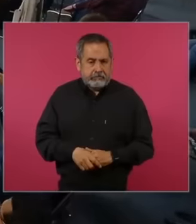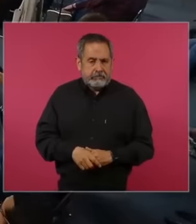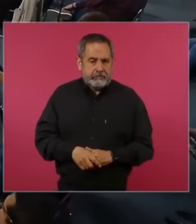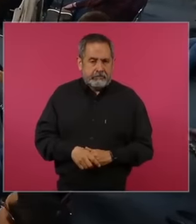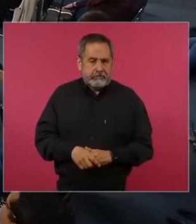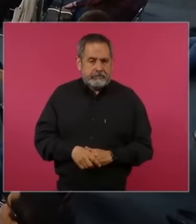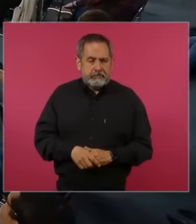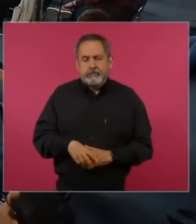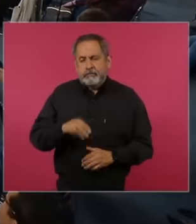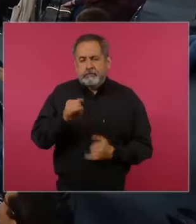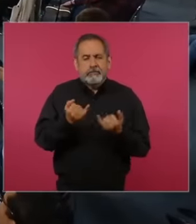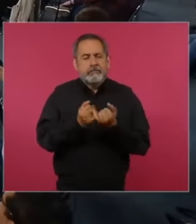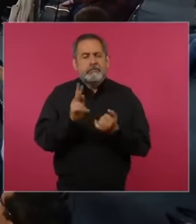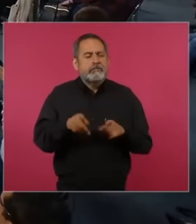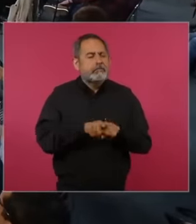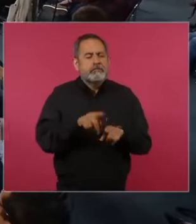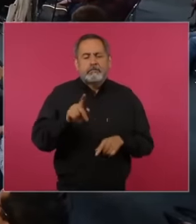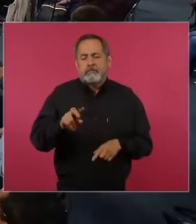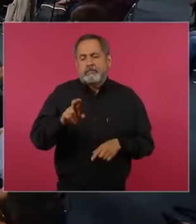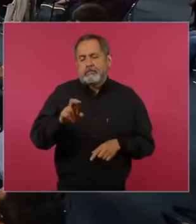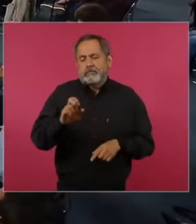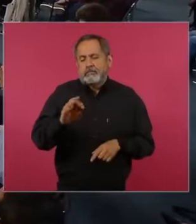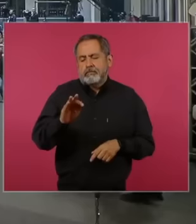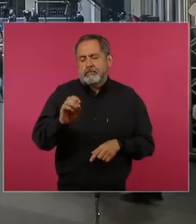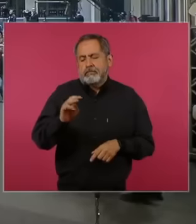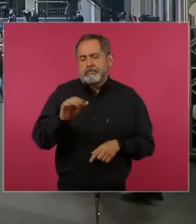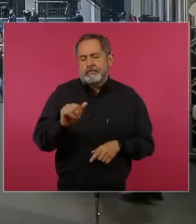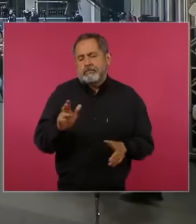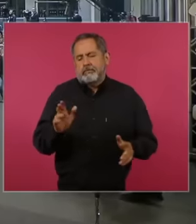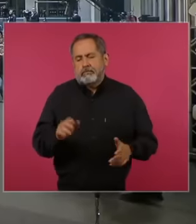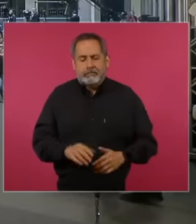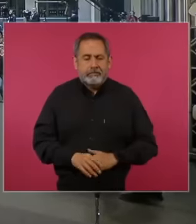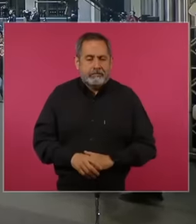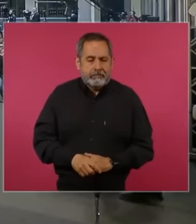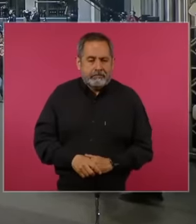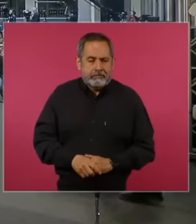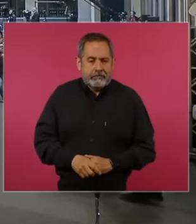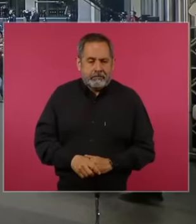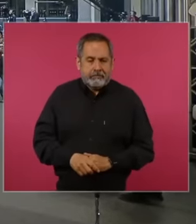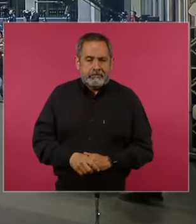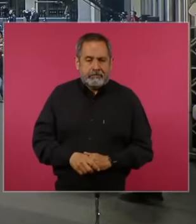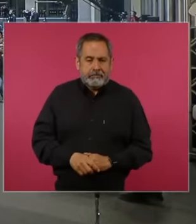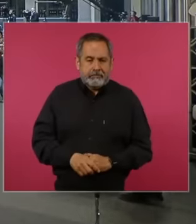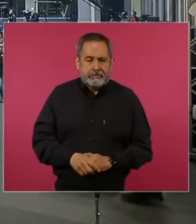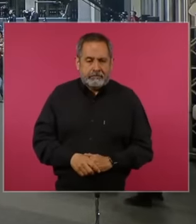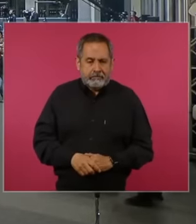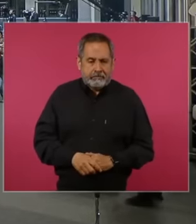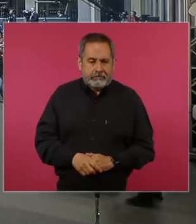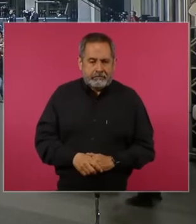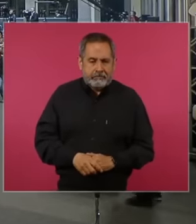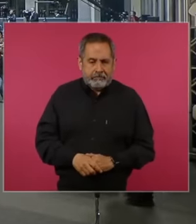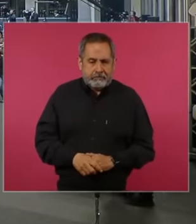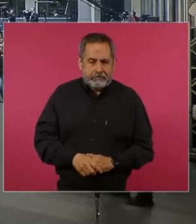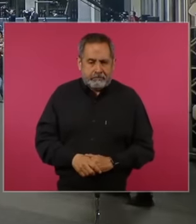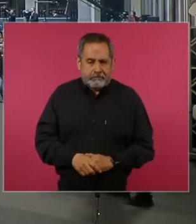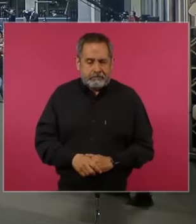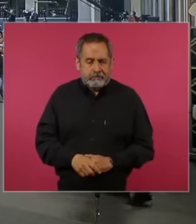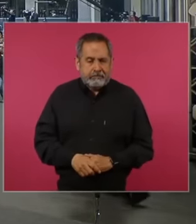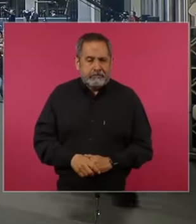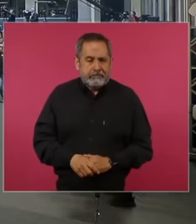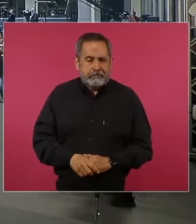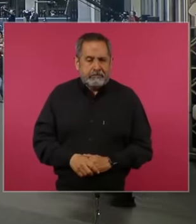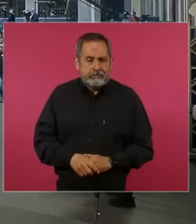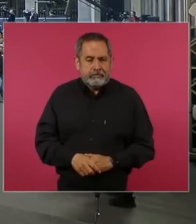¿Cómo en Reforma? Hay muchos de aquí del gobierno de usted que suenan en el nuevo gabinete.